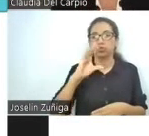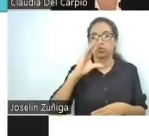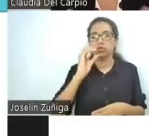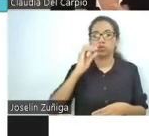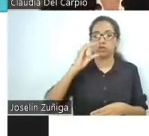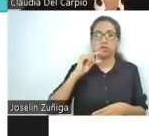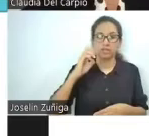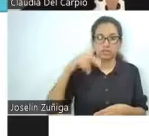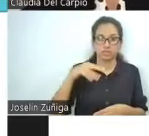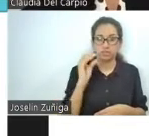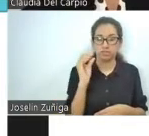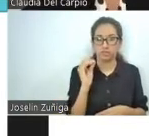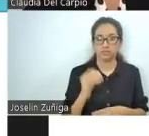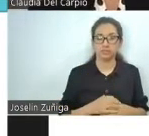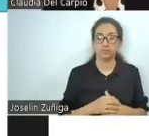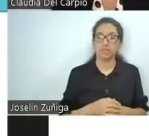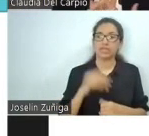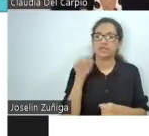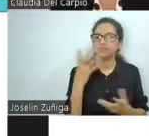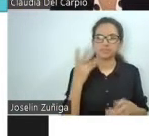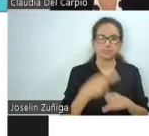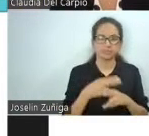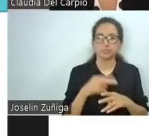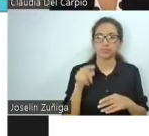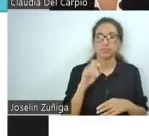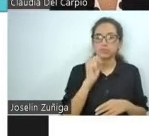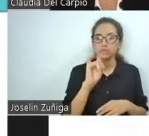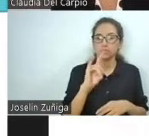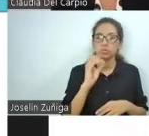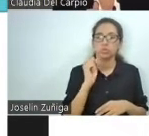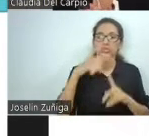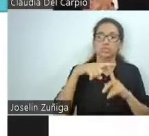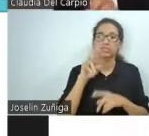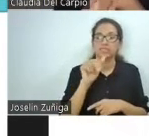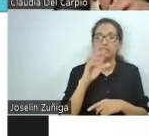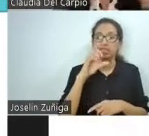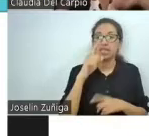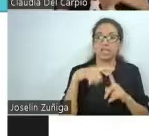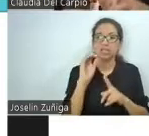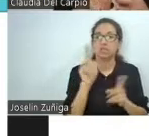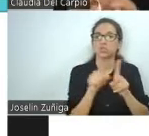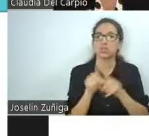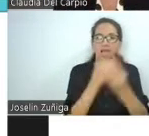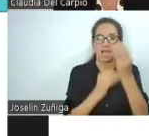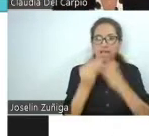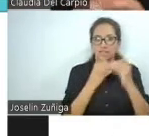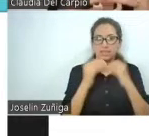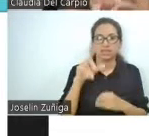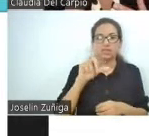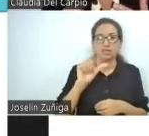glúcidos o carbohidratos, y esto sirve como sustrato o como alimento a los lactobacilos, que al